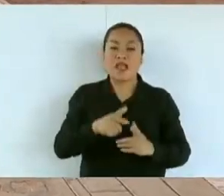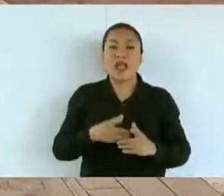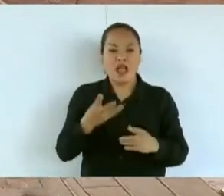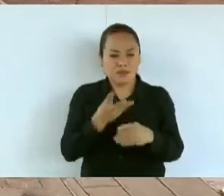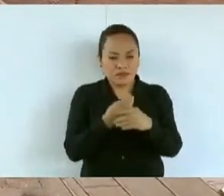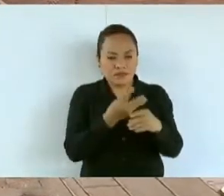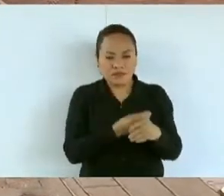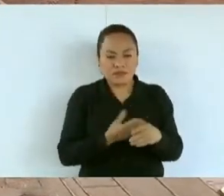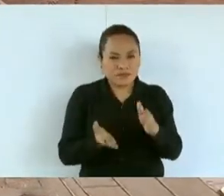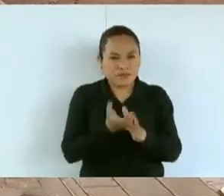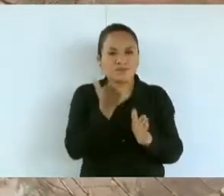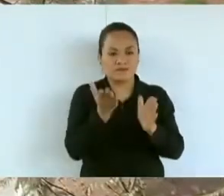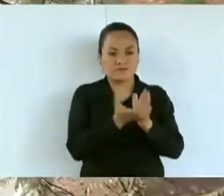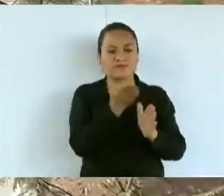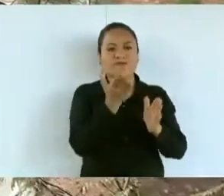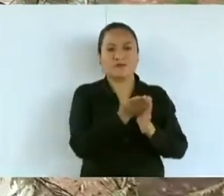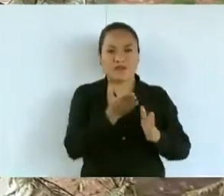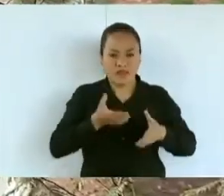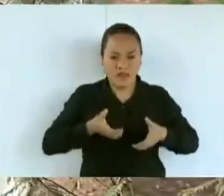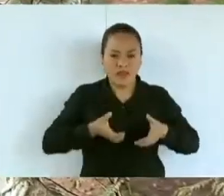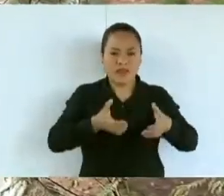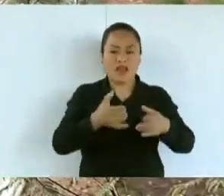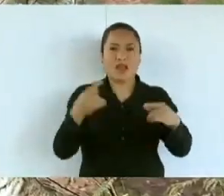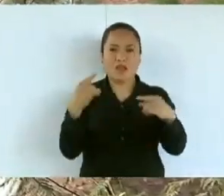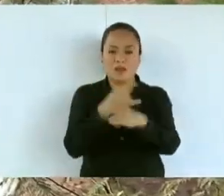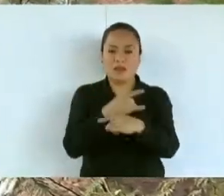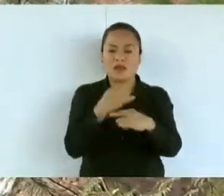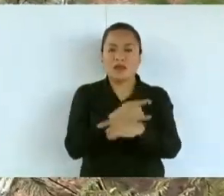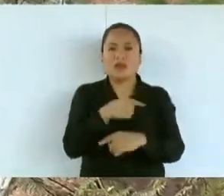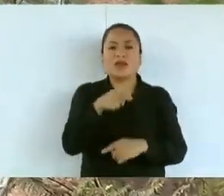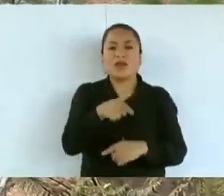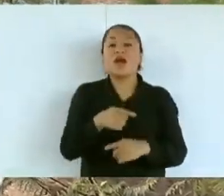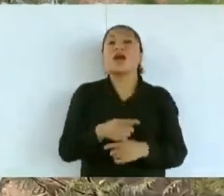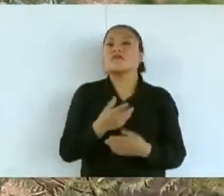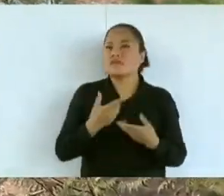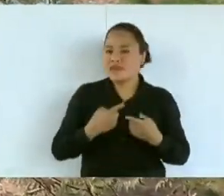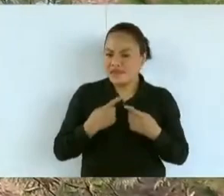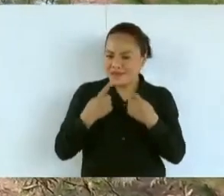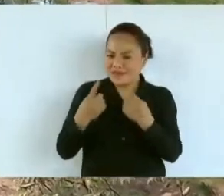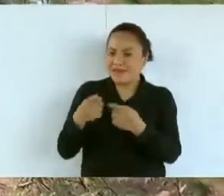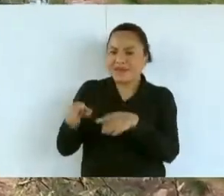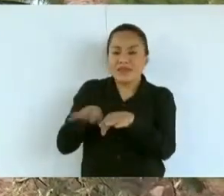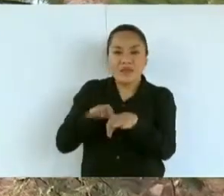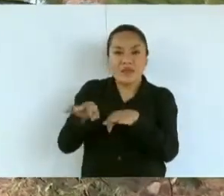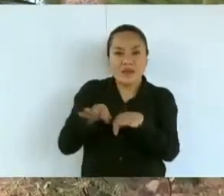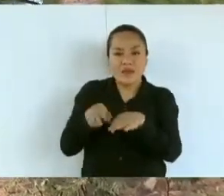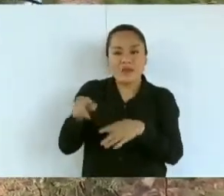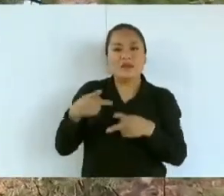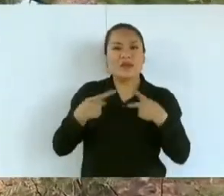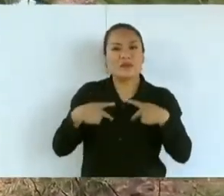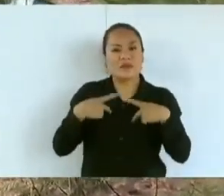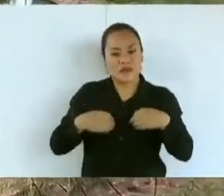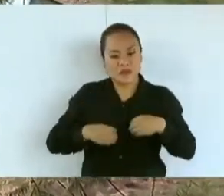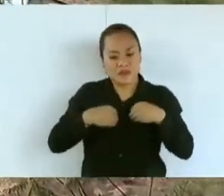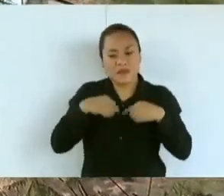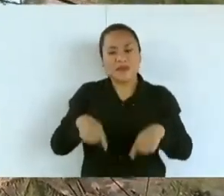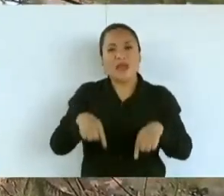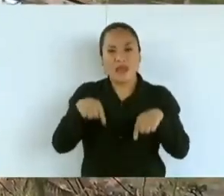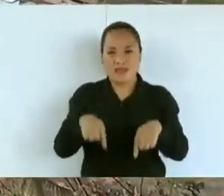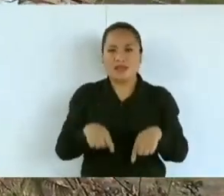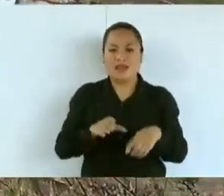de este camino generó empleos para los hermanos de mi comunidad y para las